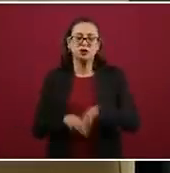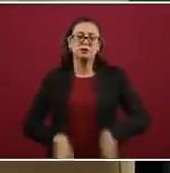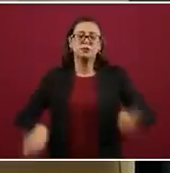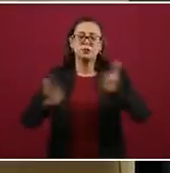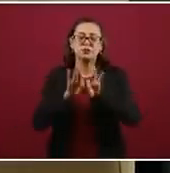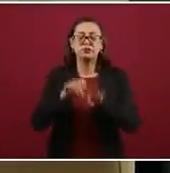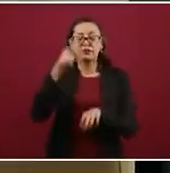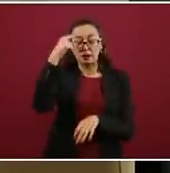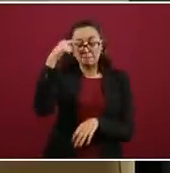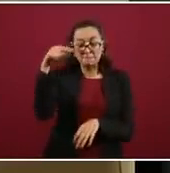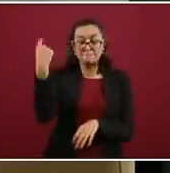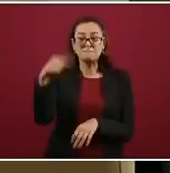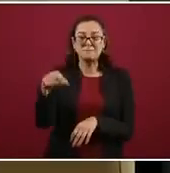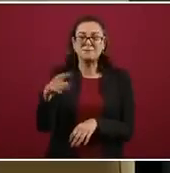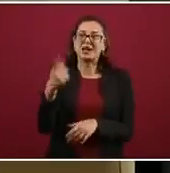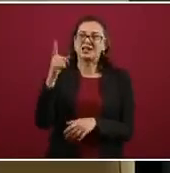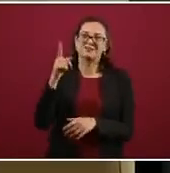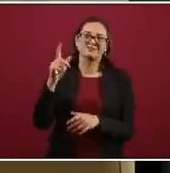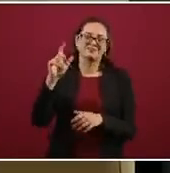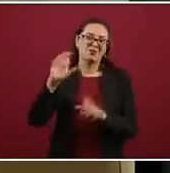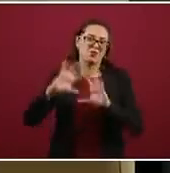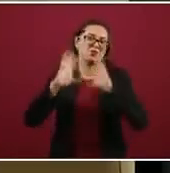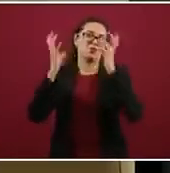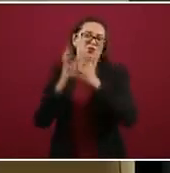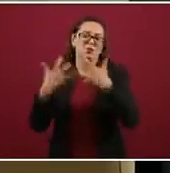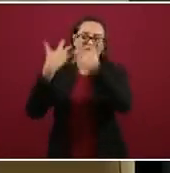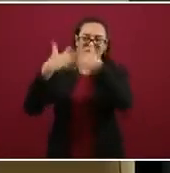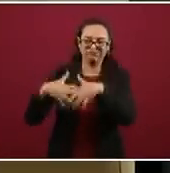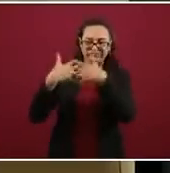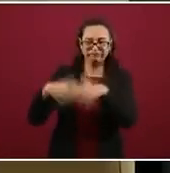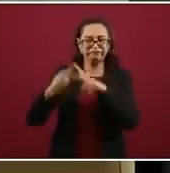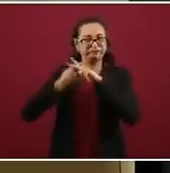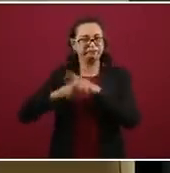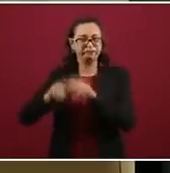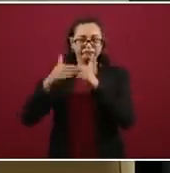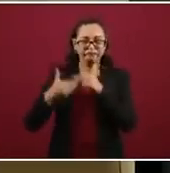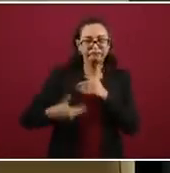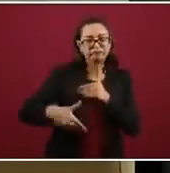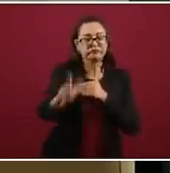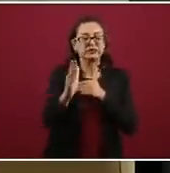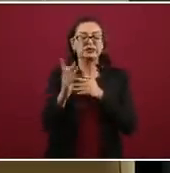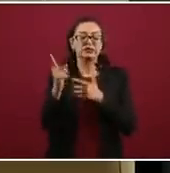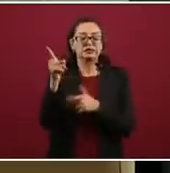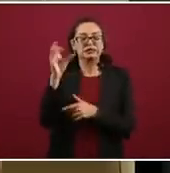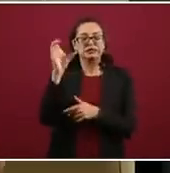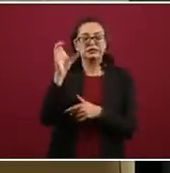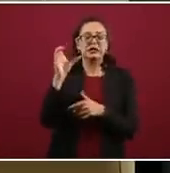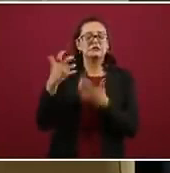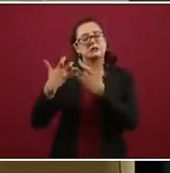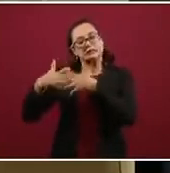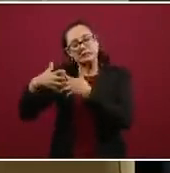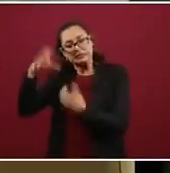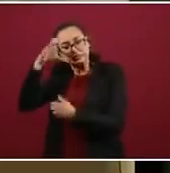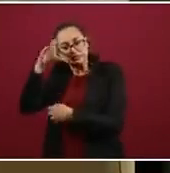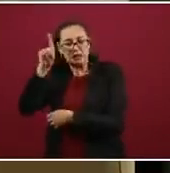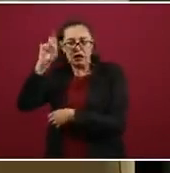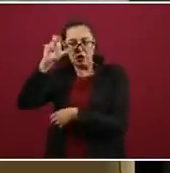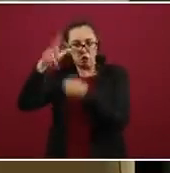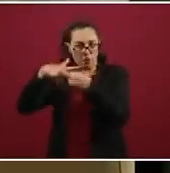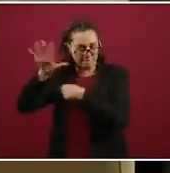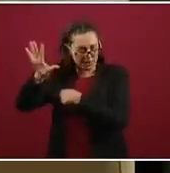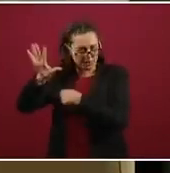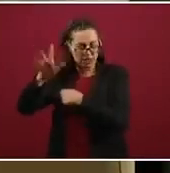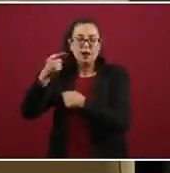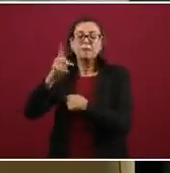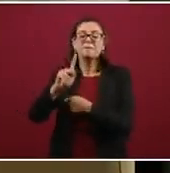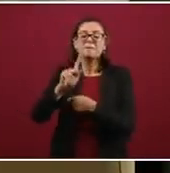hacer posible la revolución industrial. La parte científica de la revolución industrial es otra cosa, esa se hace en Europa, pero en